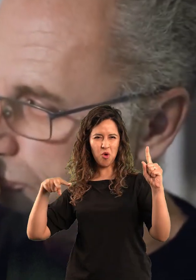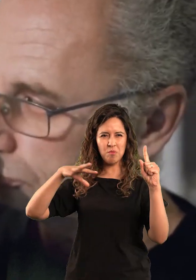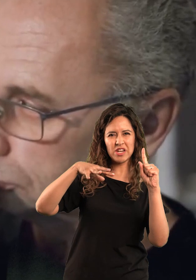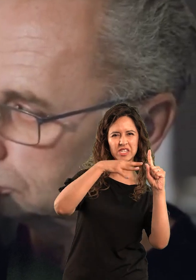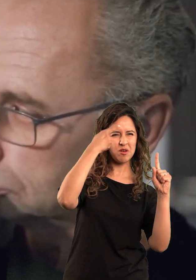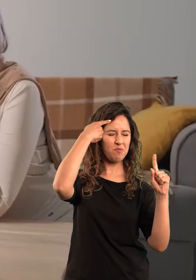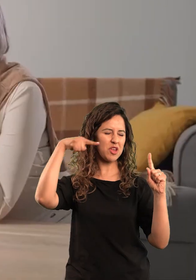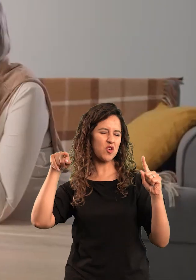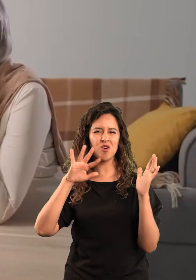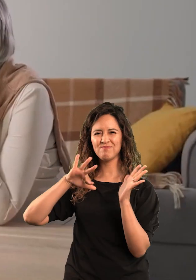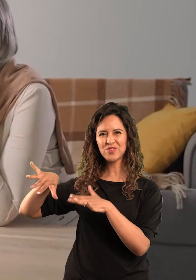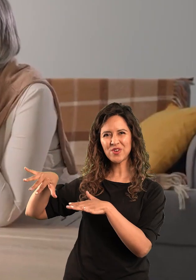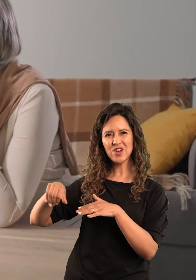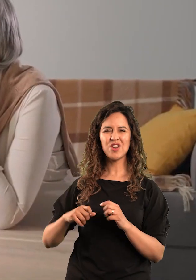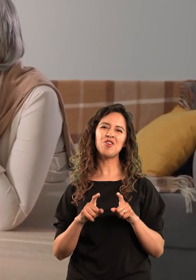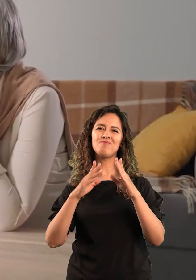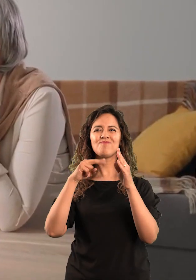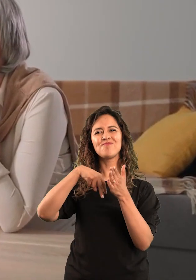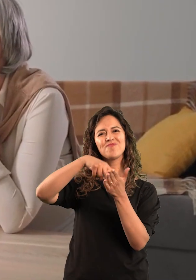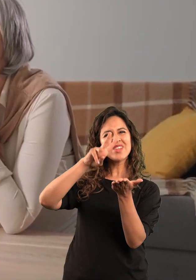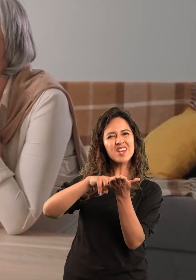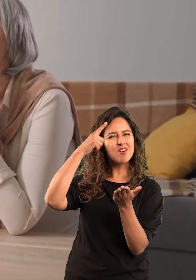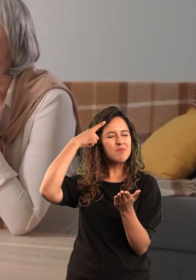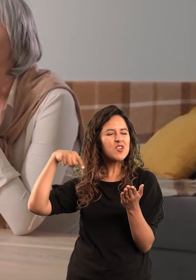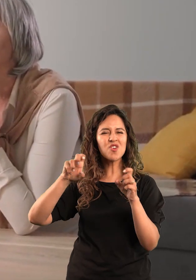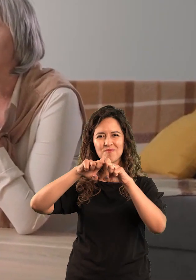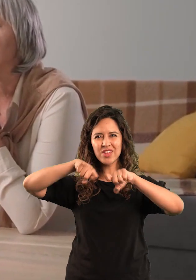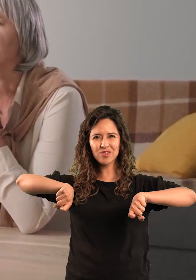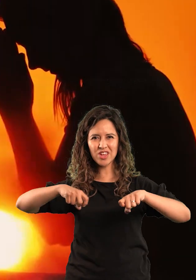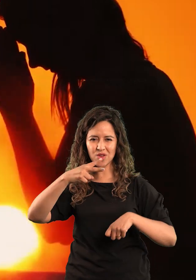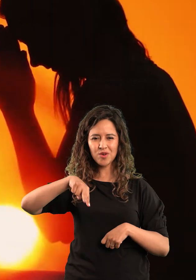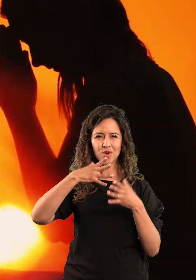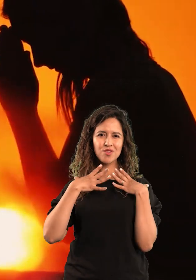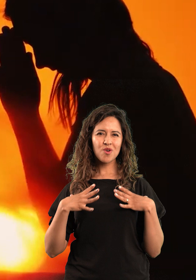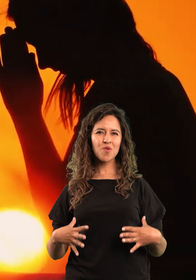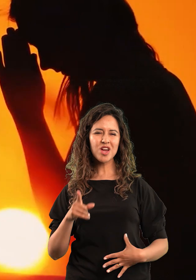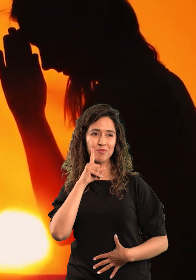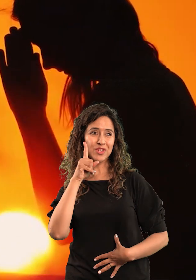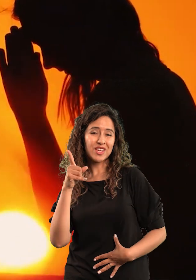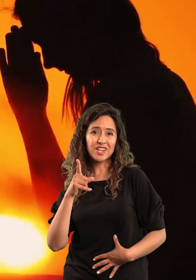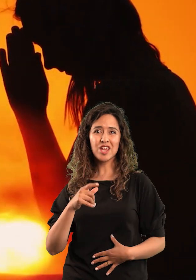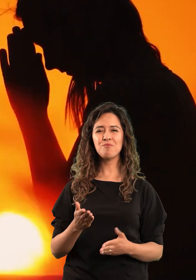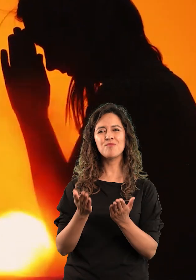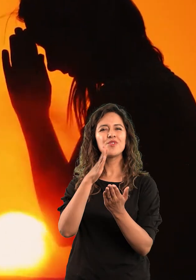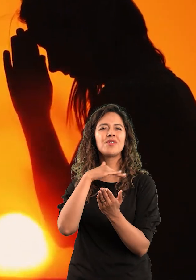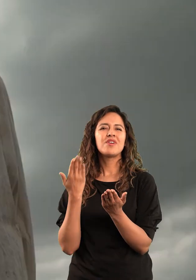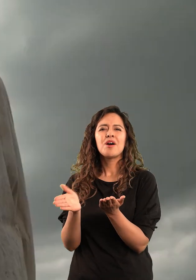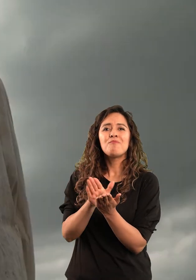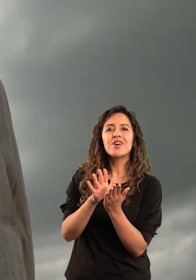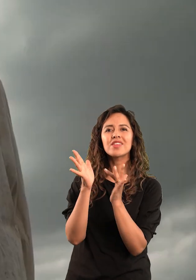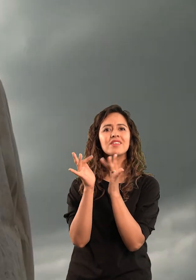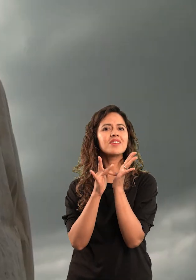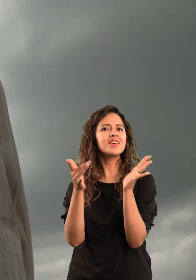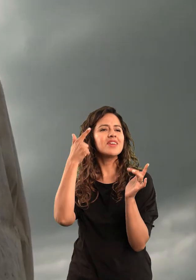no desamparados, derribados, pero no destruidos, llevando en el cuerpo siempre por todas partes la muerte de Jesús, para